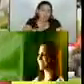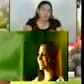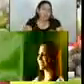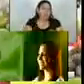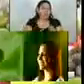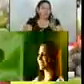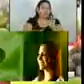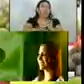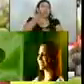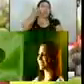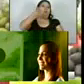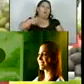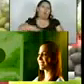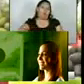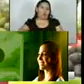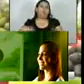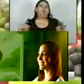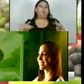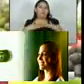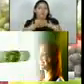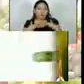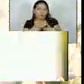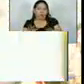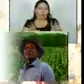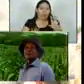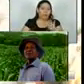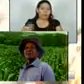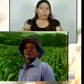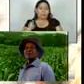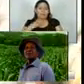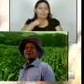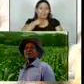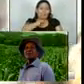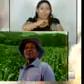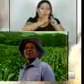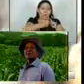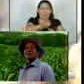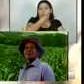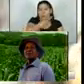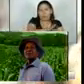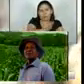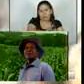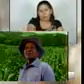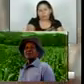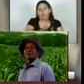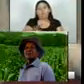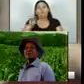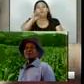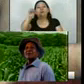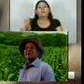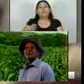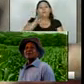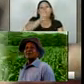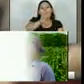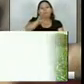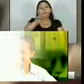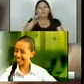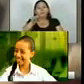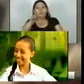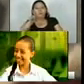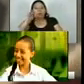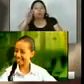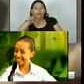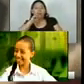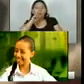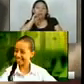han aumentado de precio y que incluso han obligado a modificar sus hábitos de compra. El 40.12%